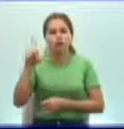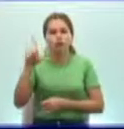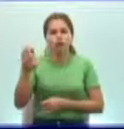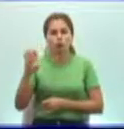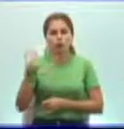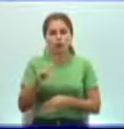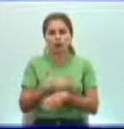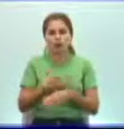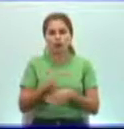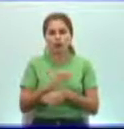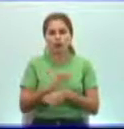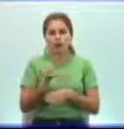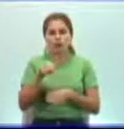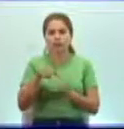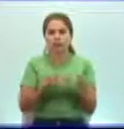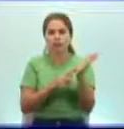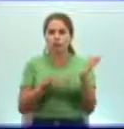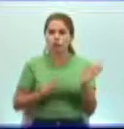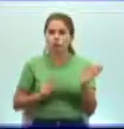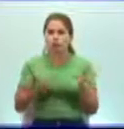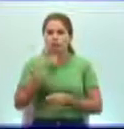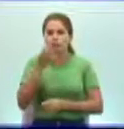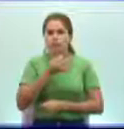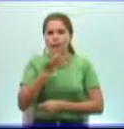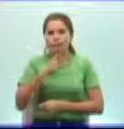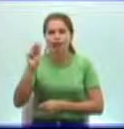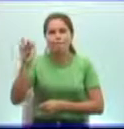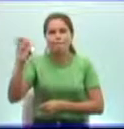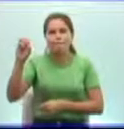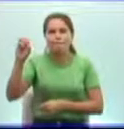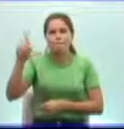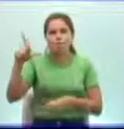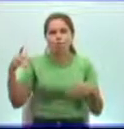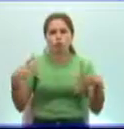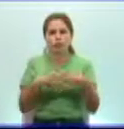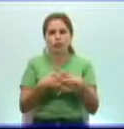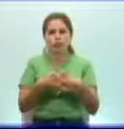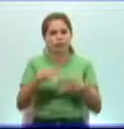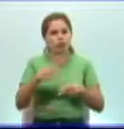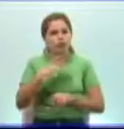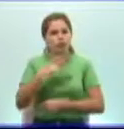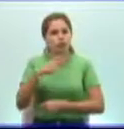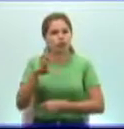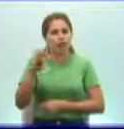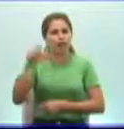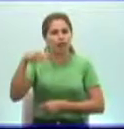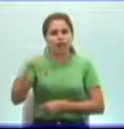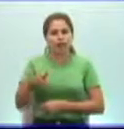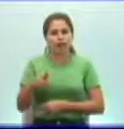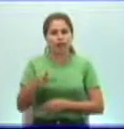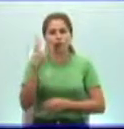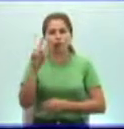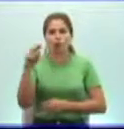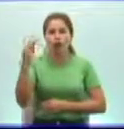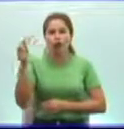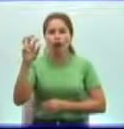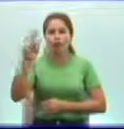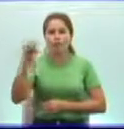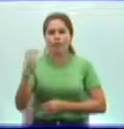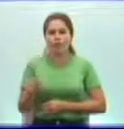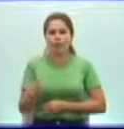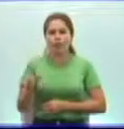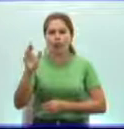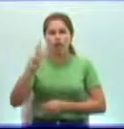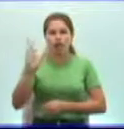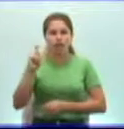es tensión eléctrica, se expresa en volt y se relaciona o tiene un equivalente a las unidades de medida de las magnitudes físicas de las que depende,